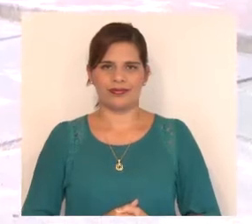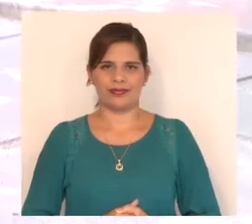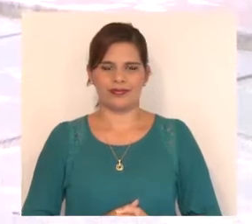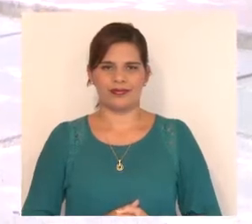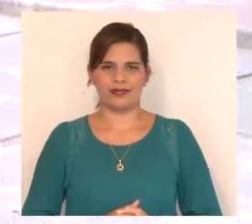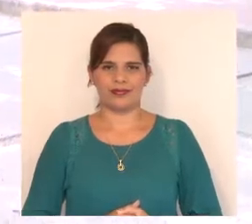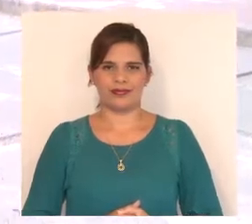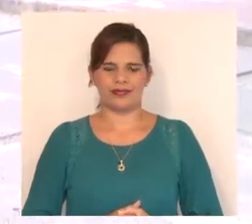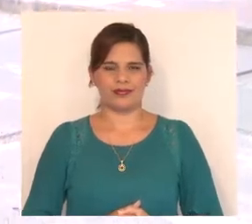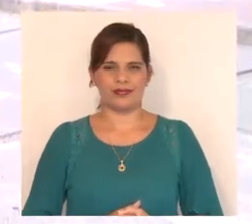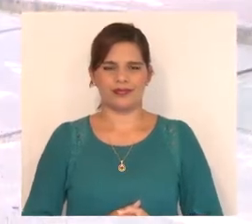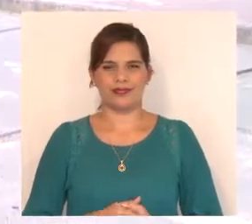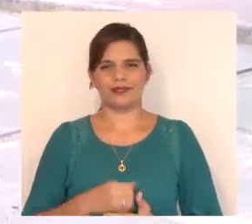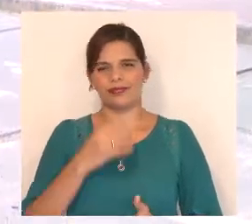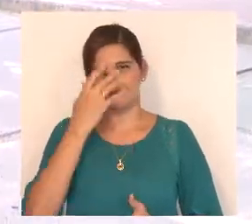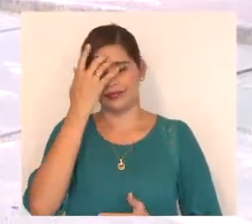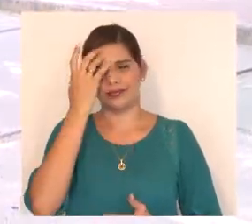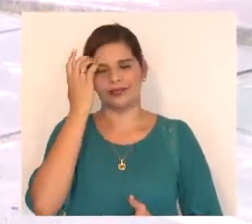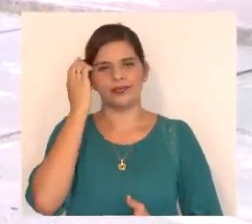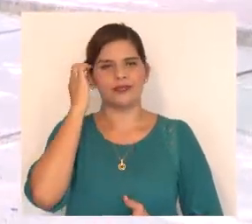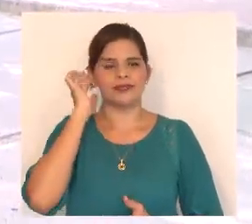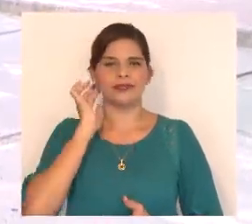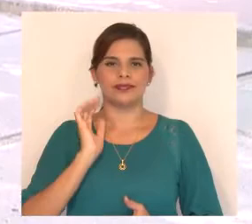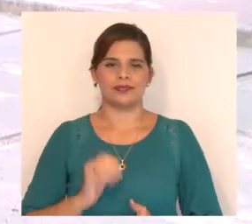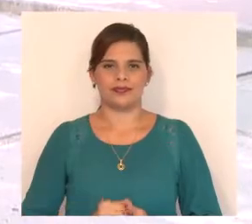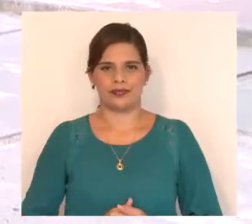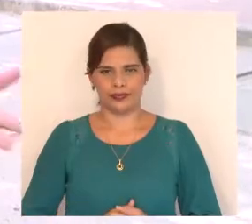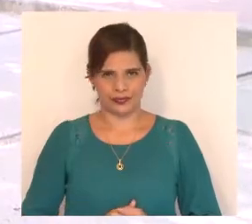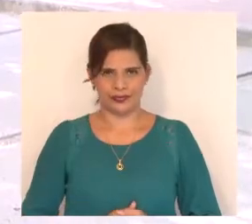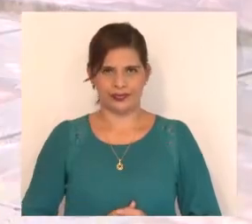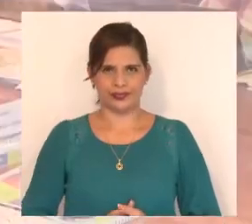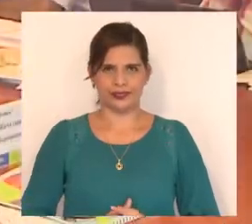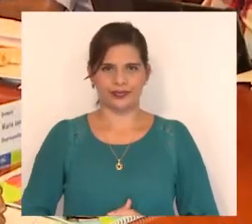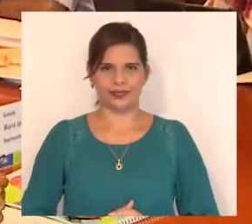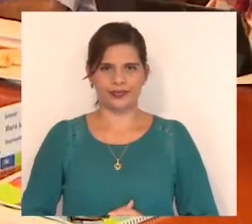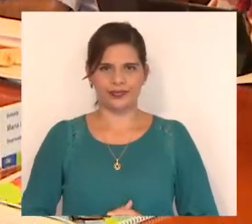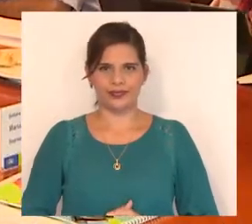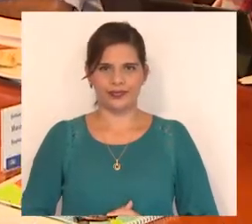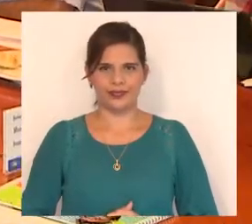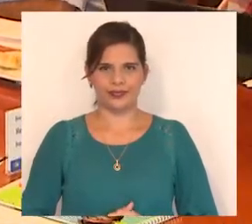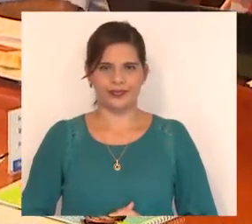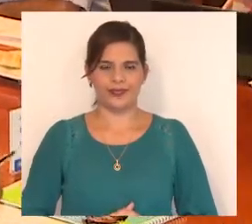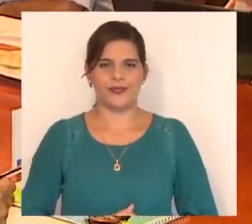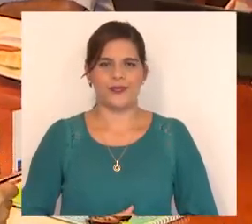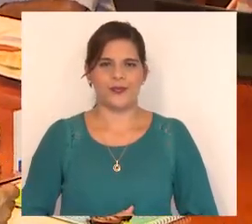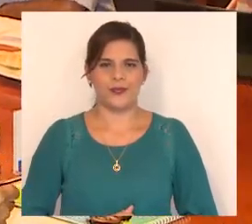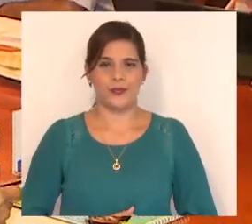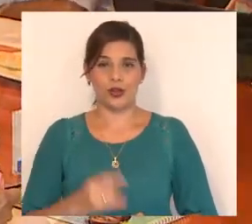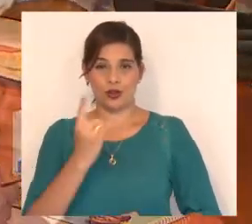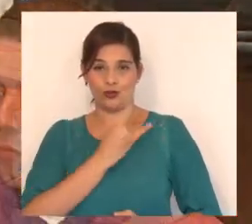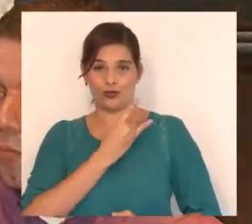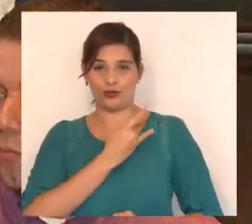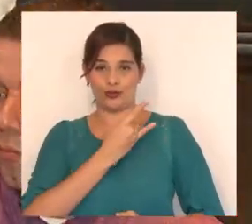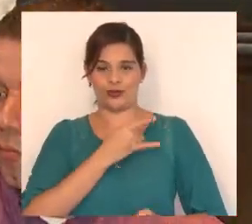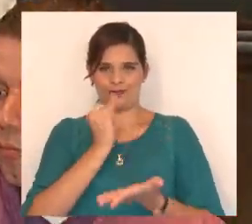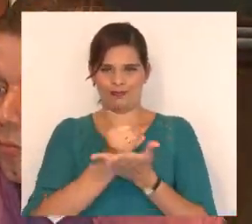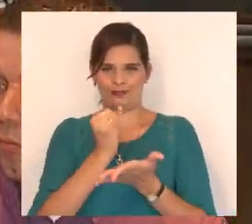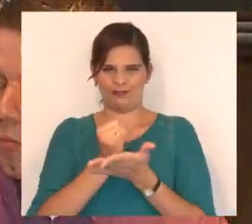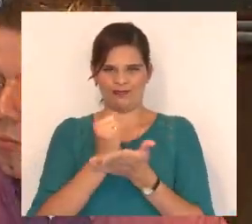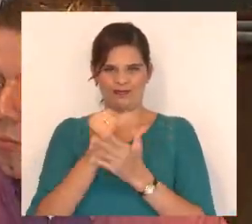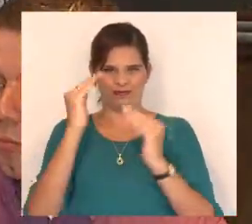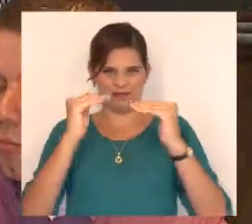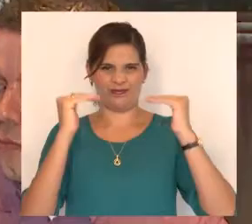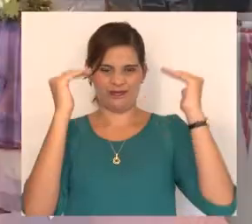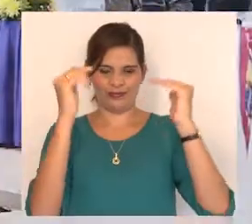comunidad sorda que hace parte de aquí el Magdalena a que se presenten a la universidad. El Consejo Superior de la Universidad del Magdalena aprovechó